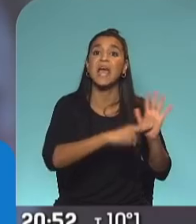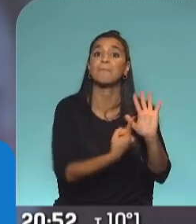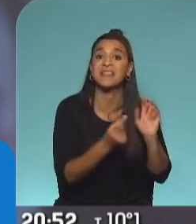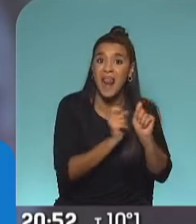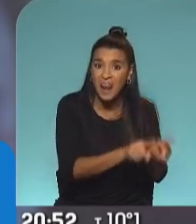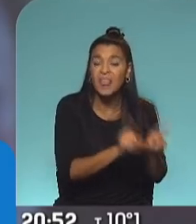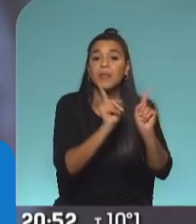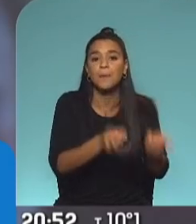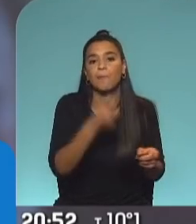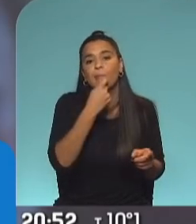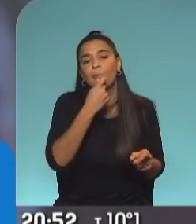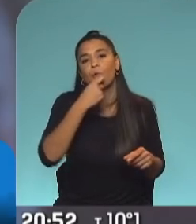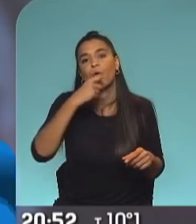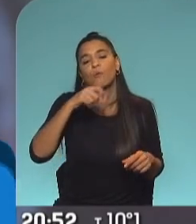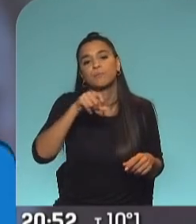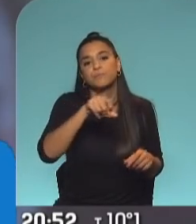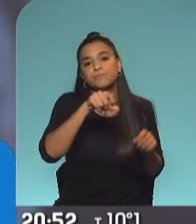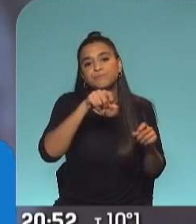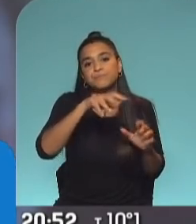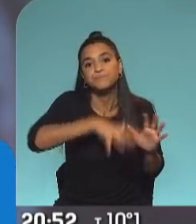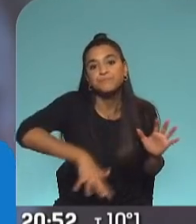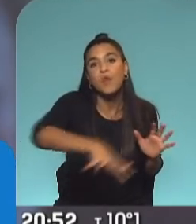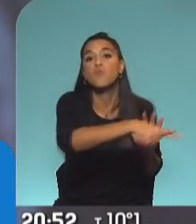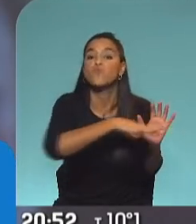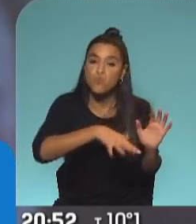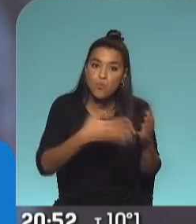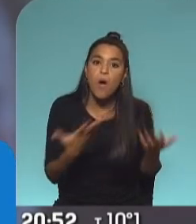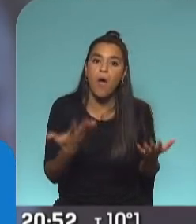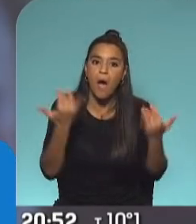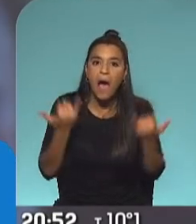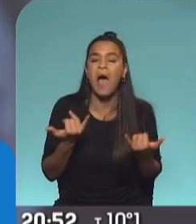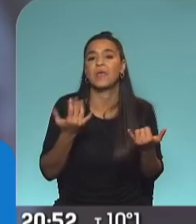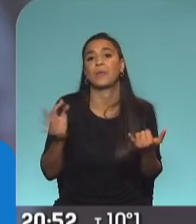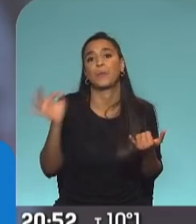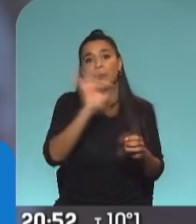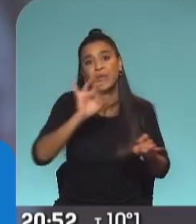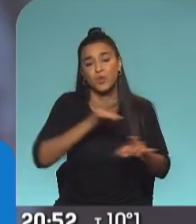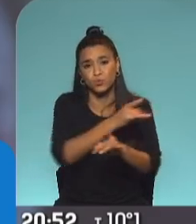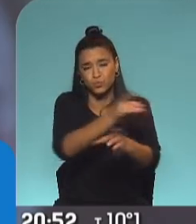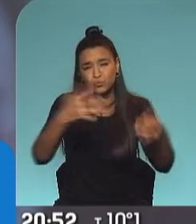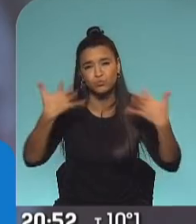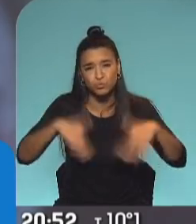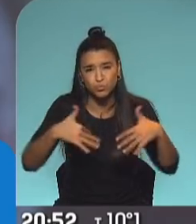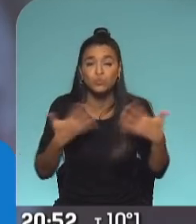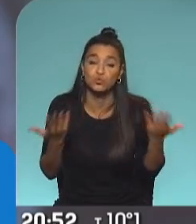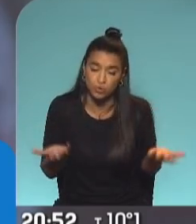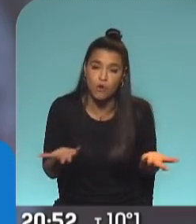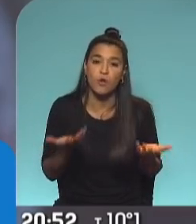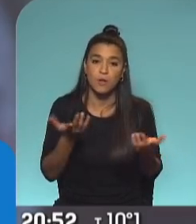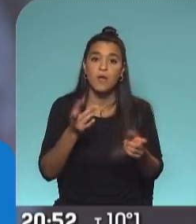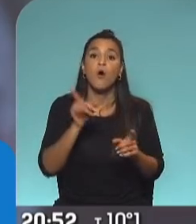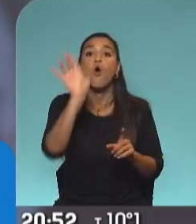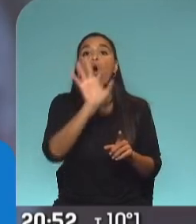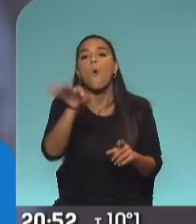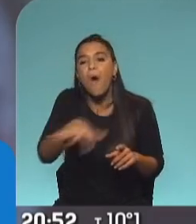por ejemplo, adentro de algún lugar que tenía mucha circulación comunitaria del virus y bueno, estas en algún